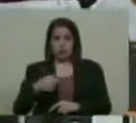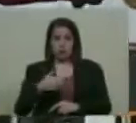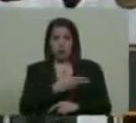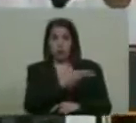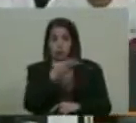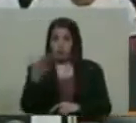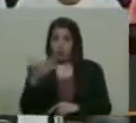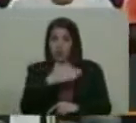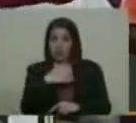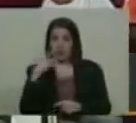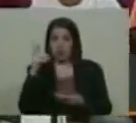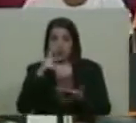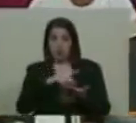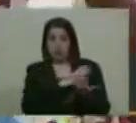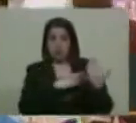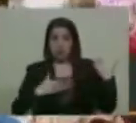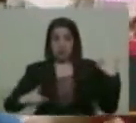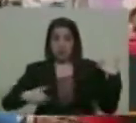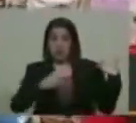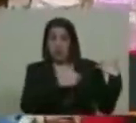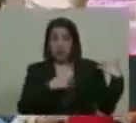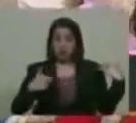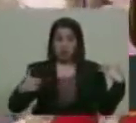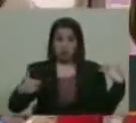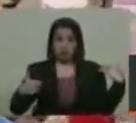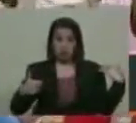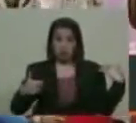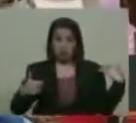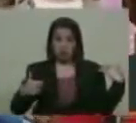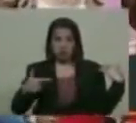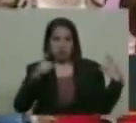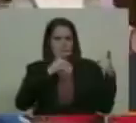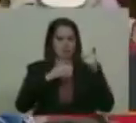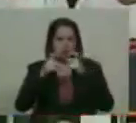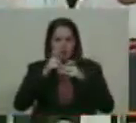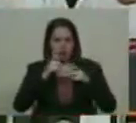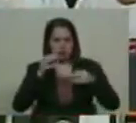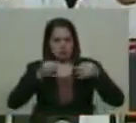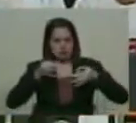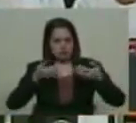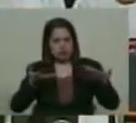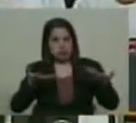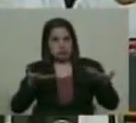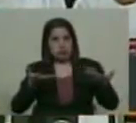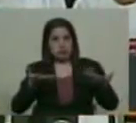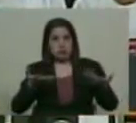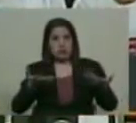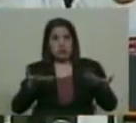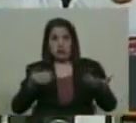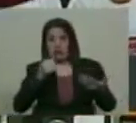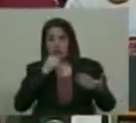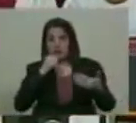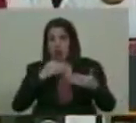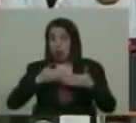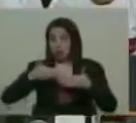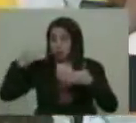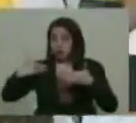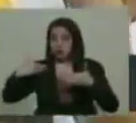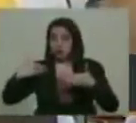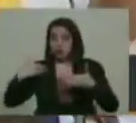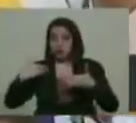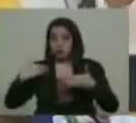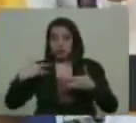que gobierne la MUP? Que cada mujer se pregunte eso. ¿Ustedes quieren que demos un salto al pasado?